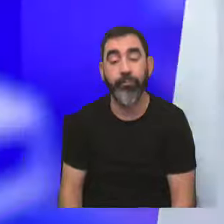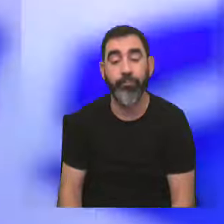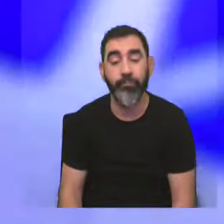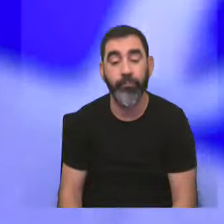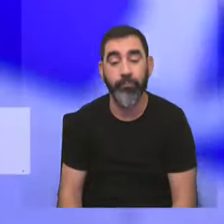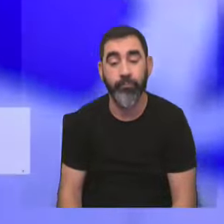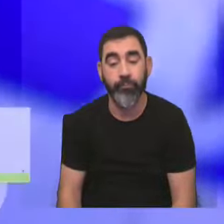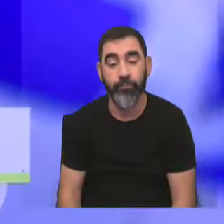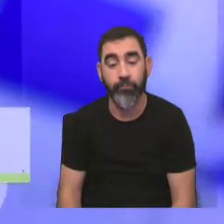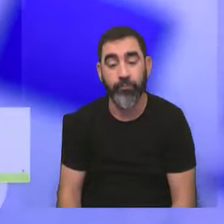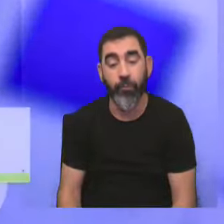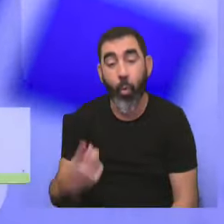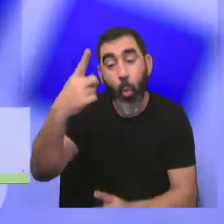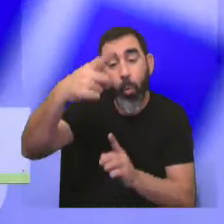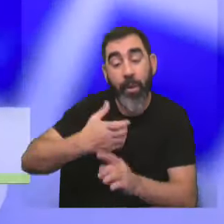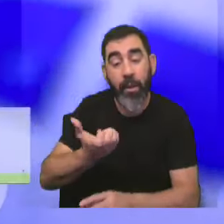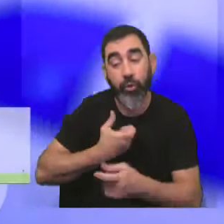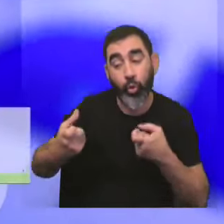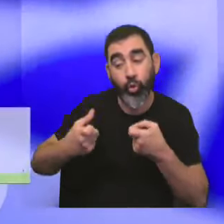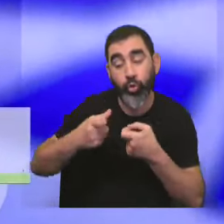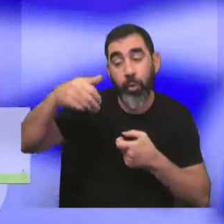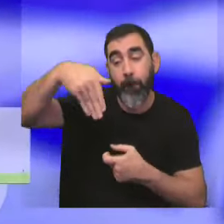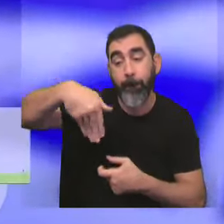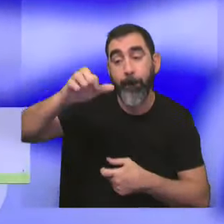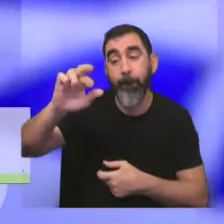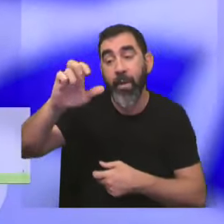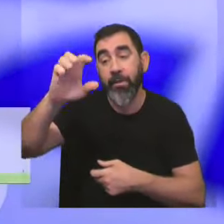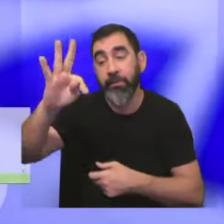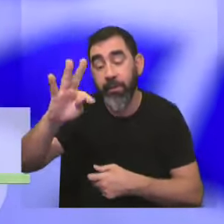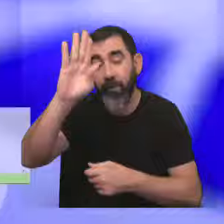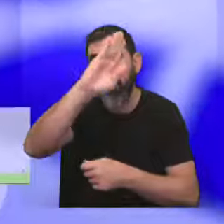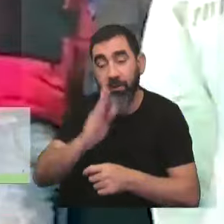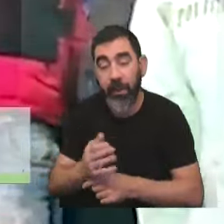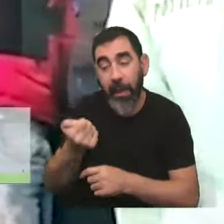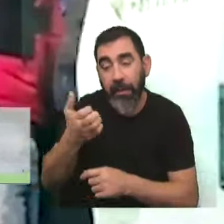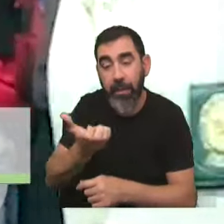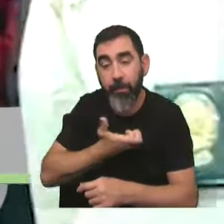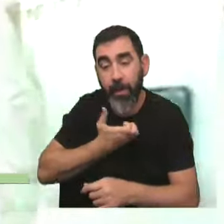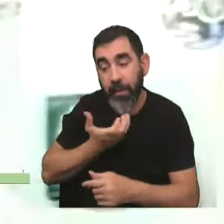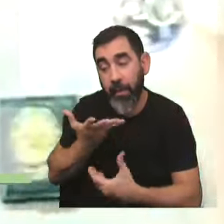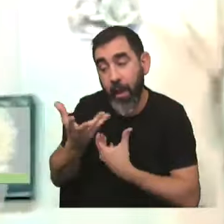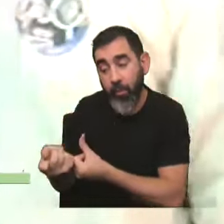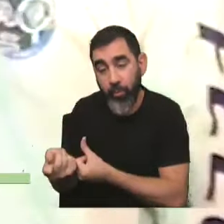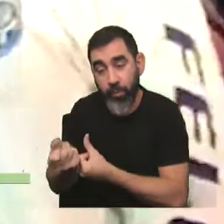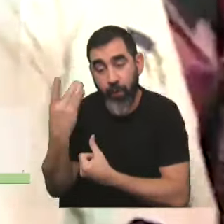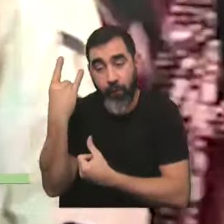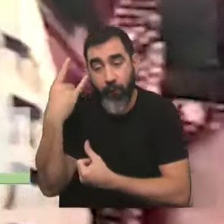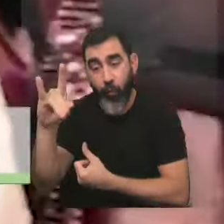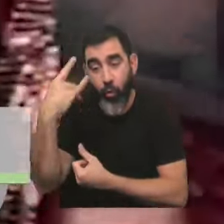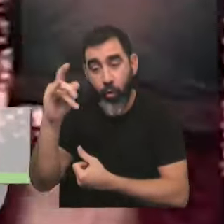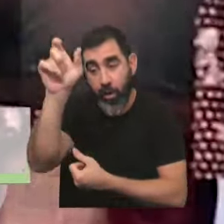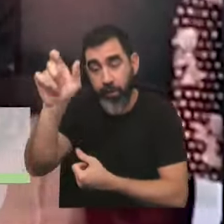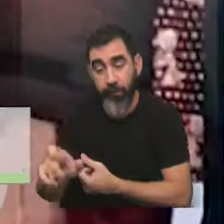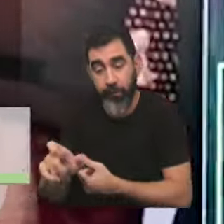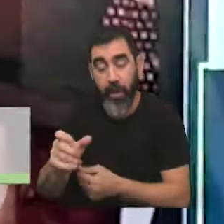a un mes del asesinato del socio principal de Sebastián marcet en Brasil intentaron matar su mano derecha erl ivar García alias